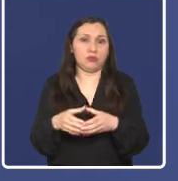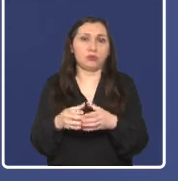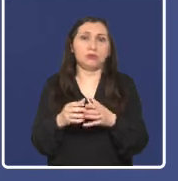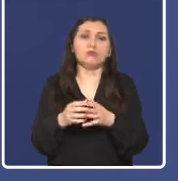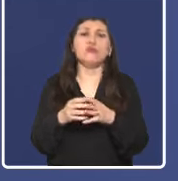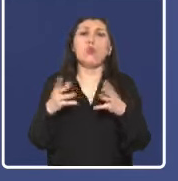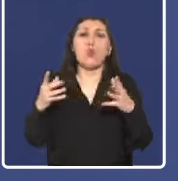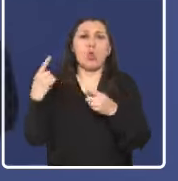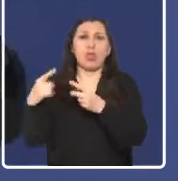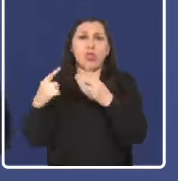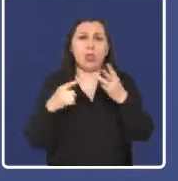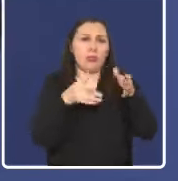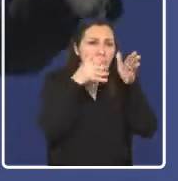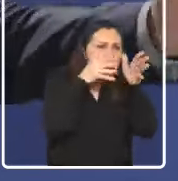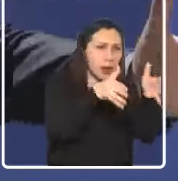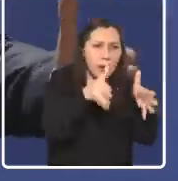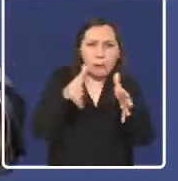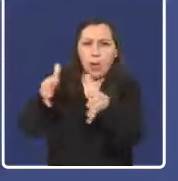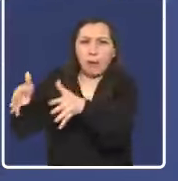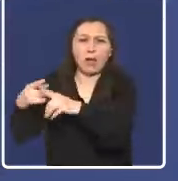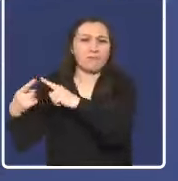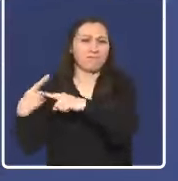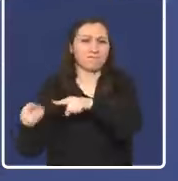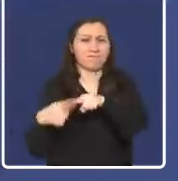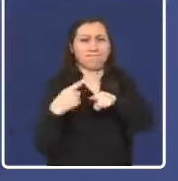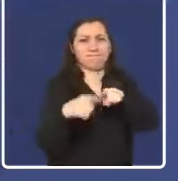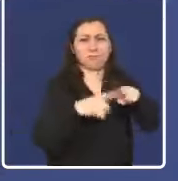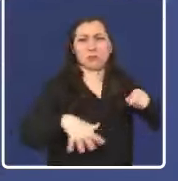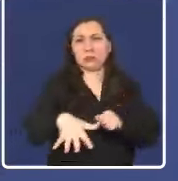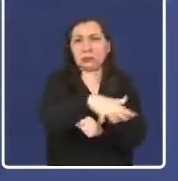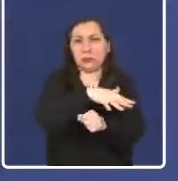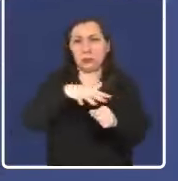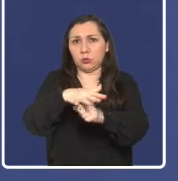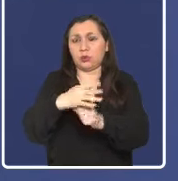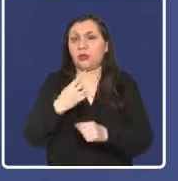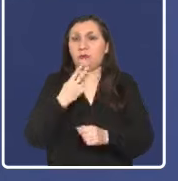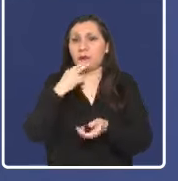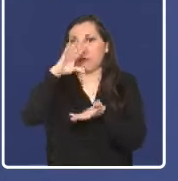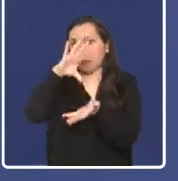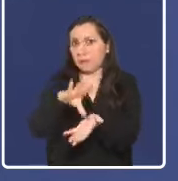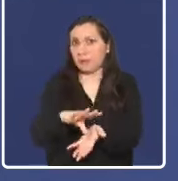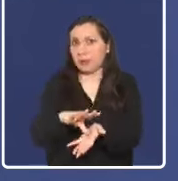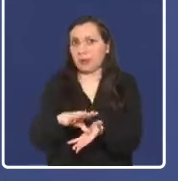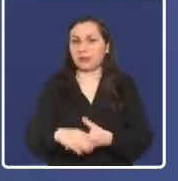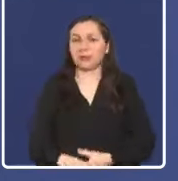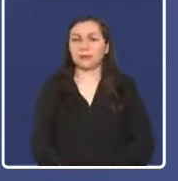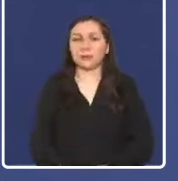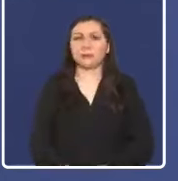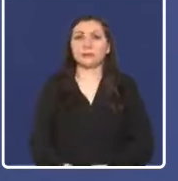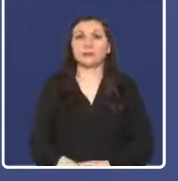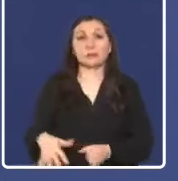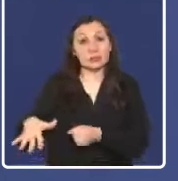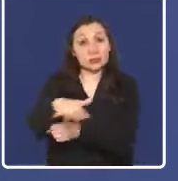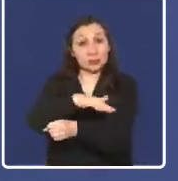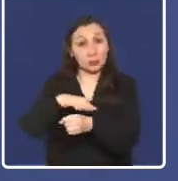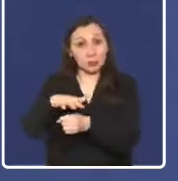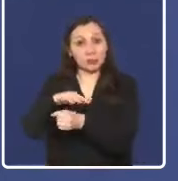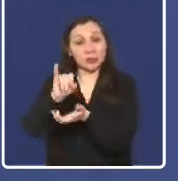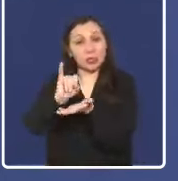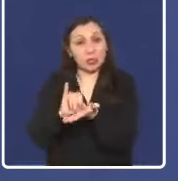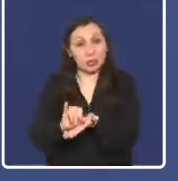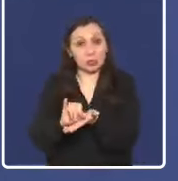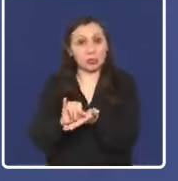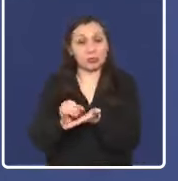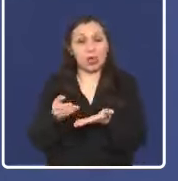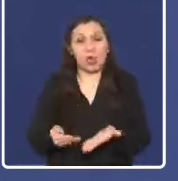muy multifuncional, tiene que abordar diferentes eventos que pasan en la vida del país. Y la situación institucional que se